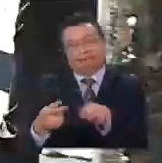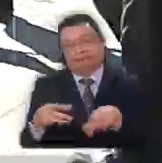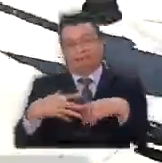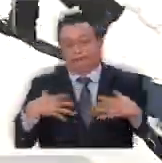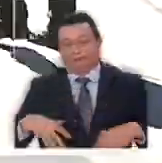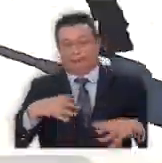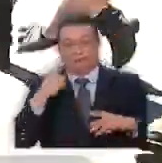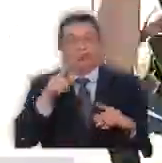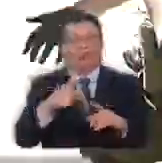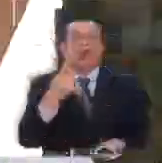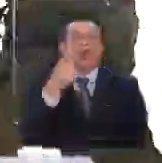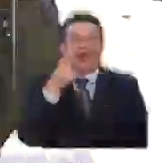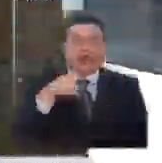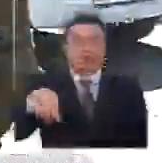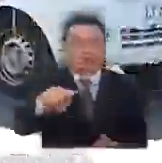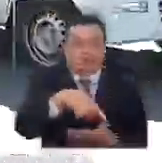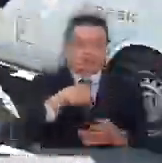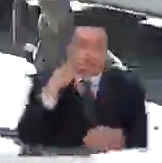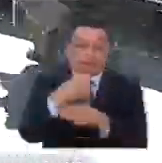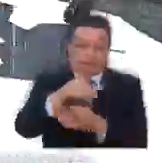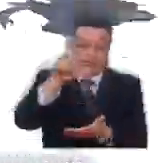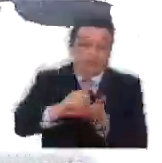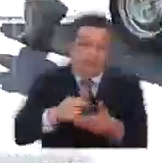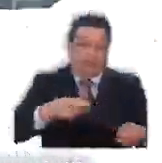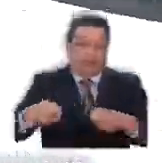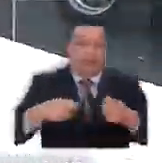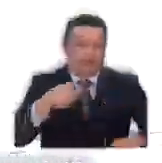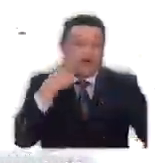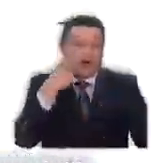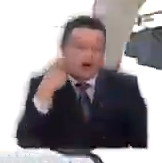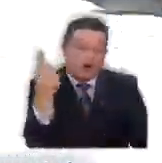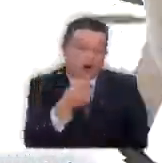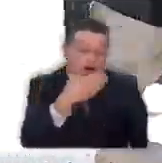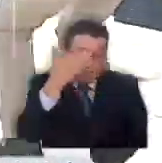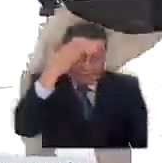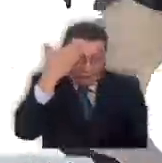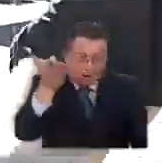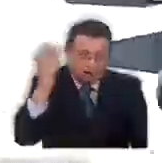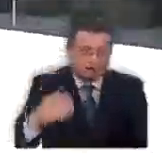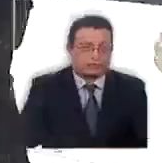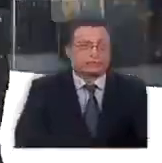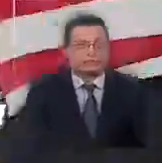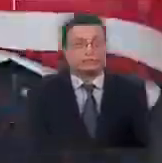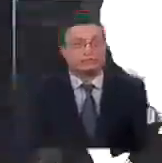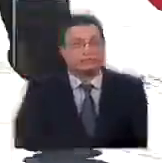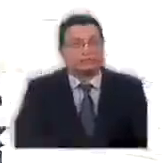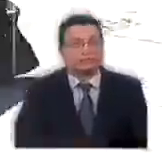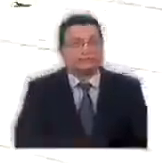ascuas a un reconocido y concurrido centro comercial.